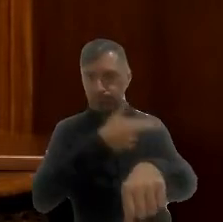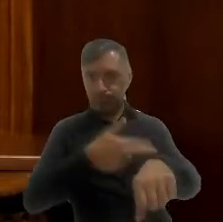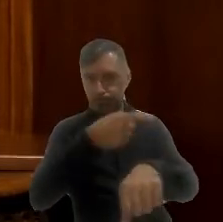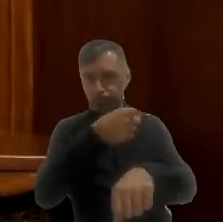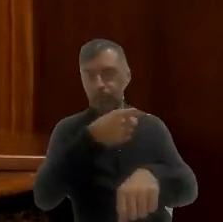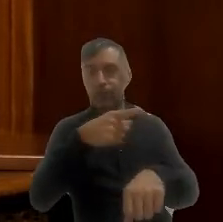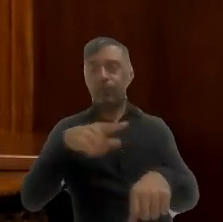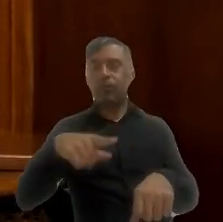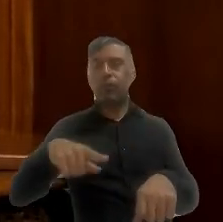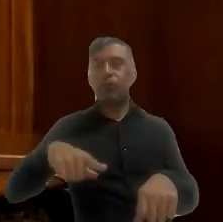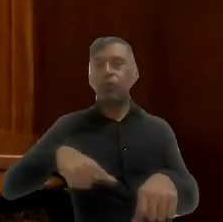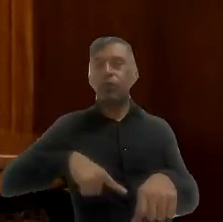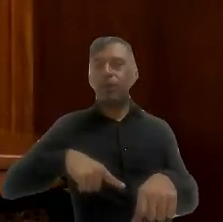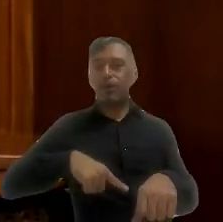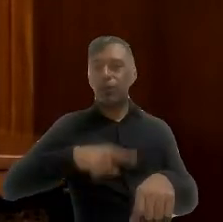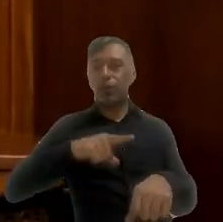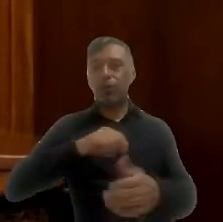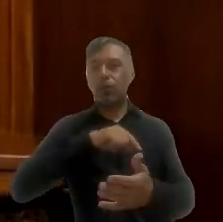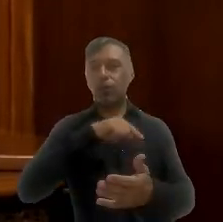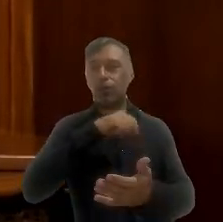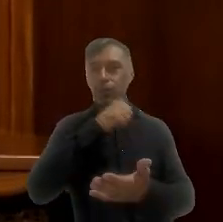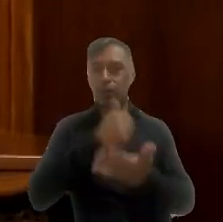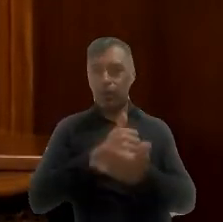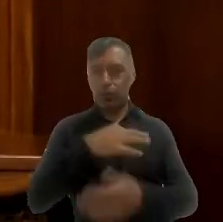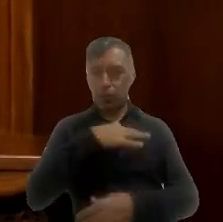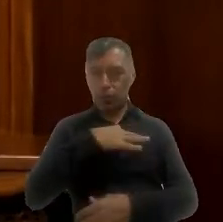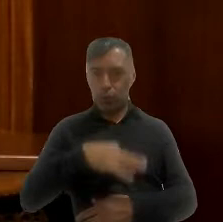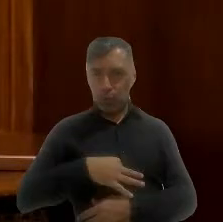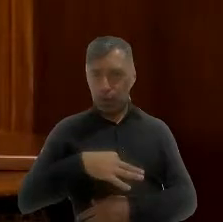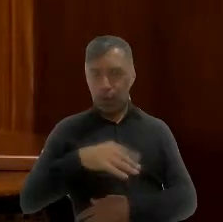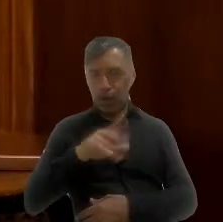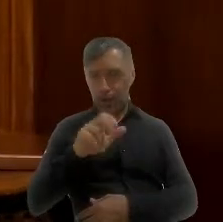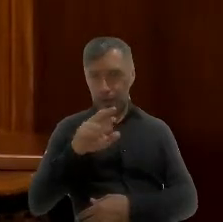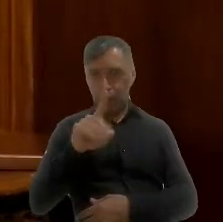Poder Legislativo en la ciudad de Toluca de Lerdo, capital del